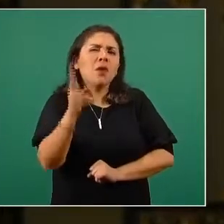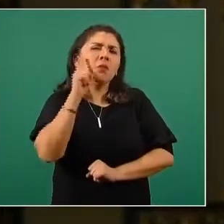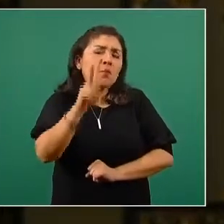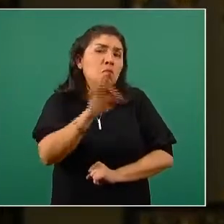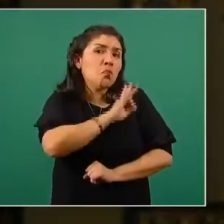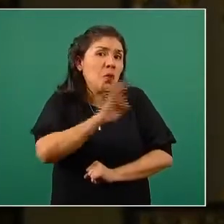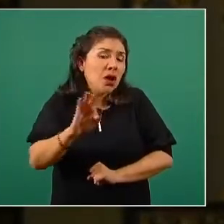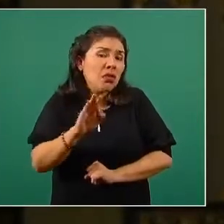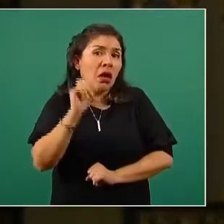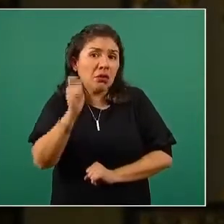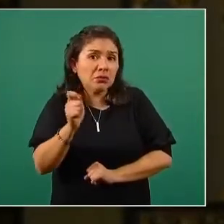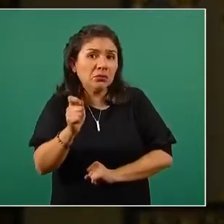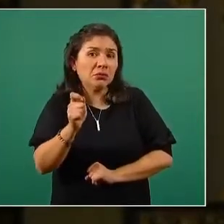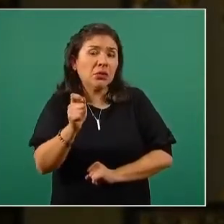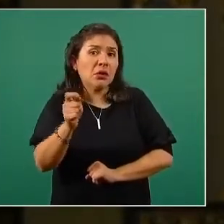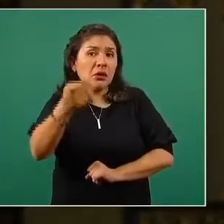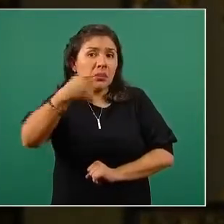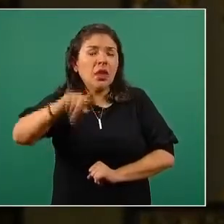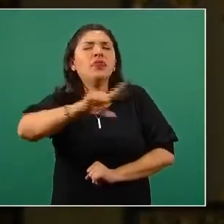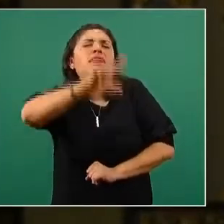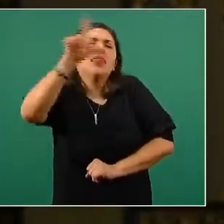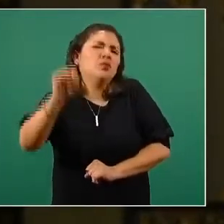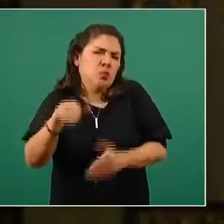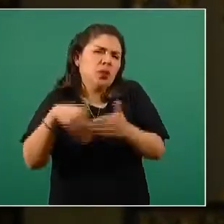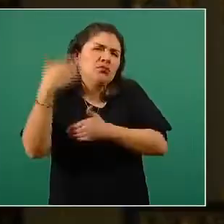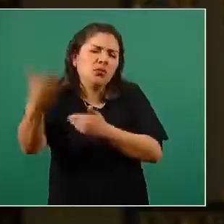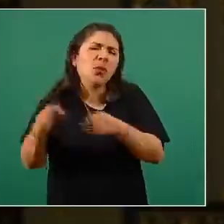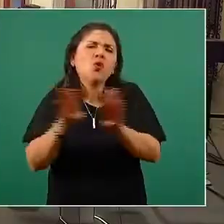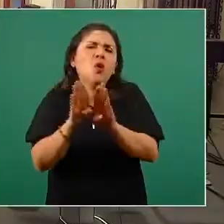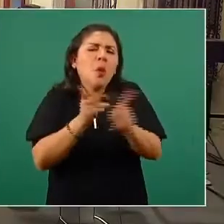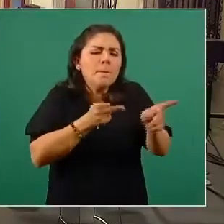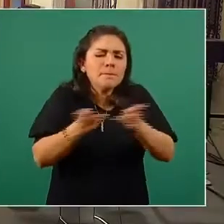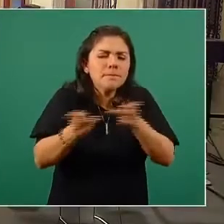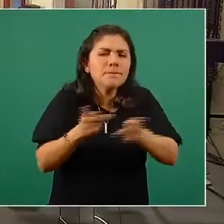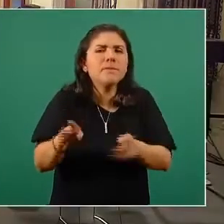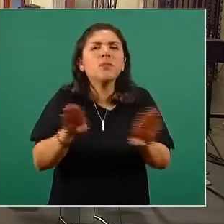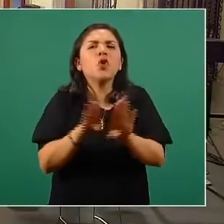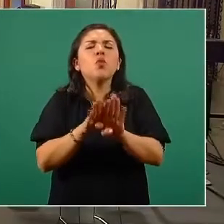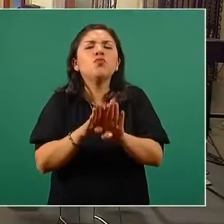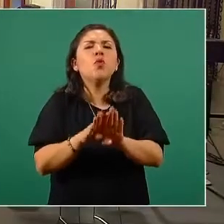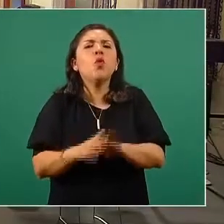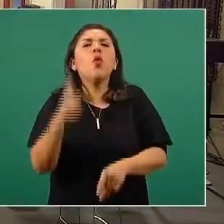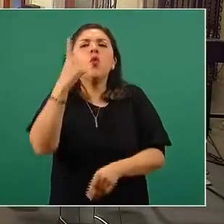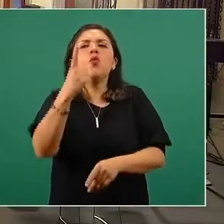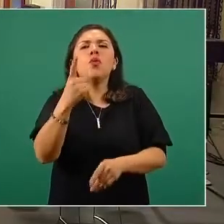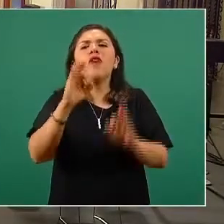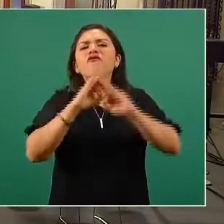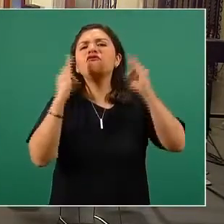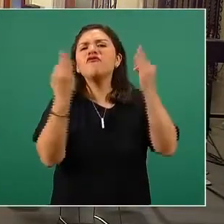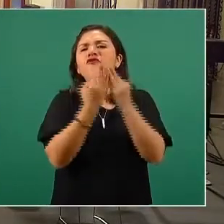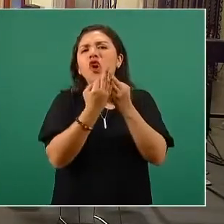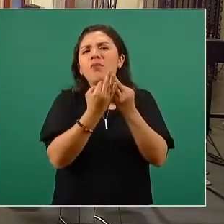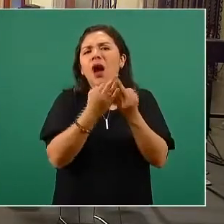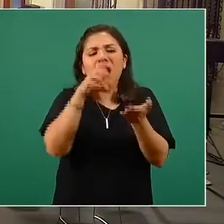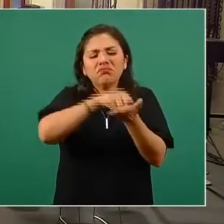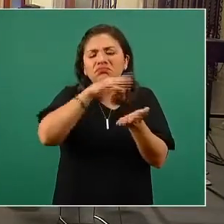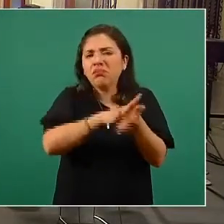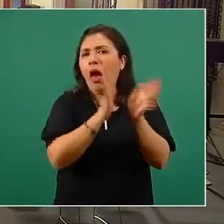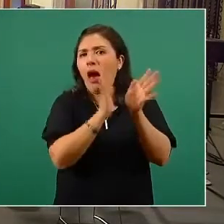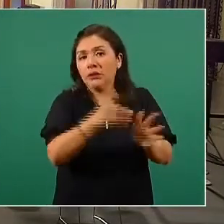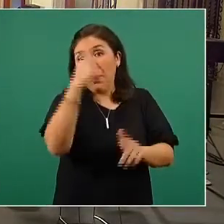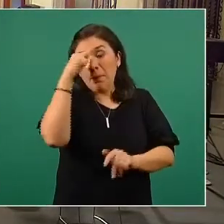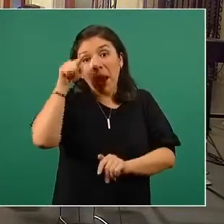si pudieran o si se pudiera crear después algún modelo estándar como para que la Secretaría de